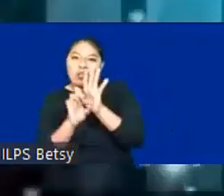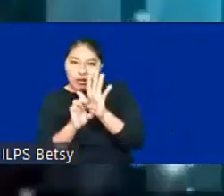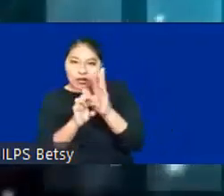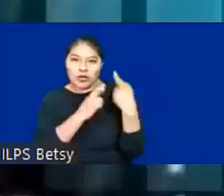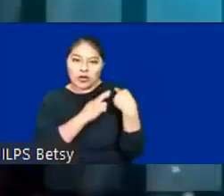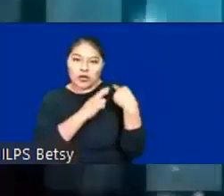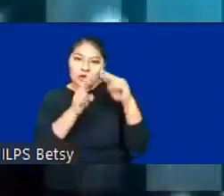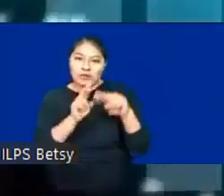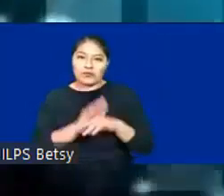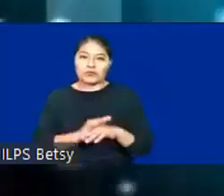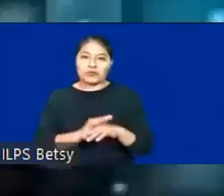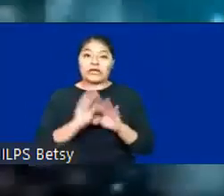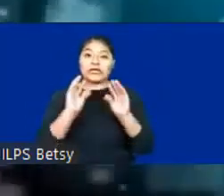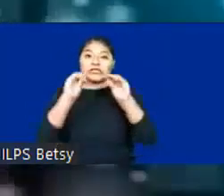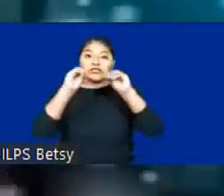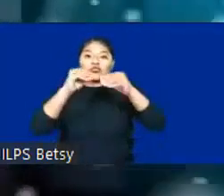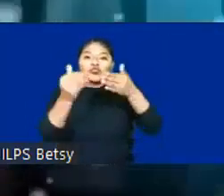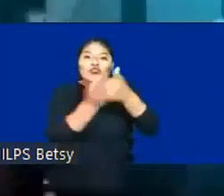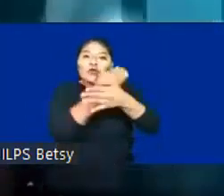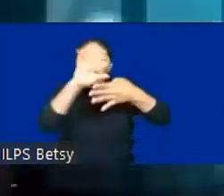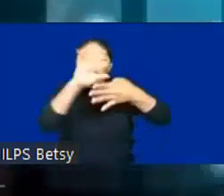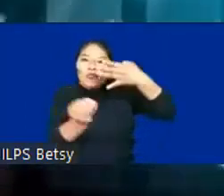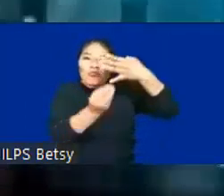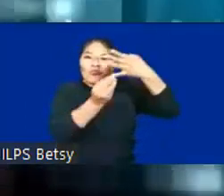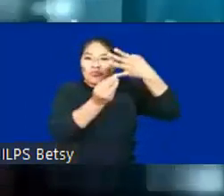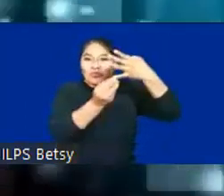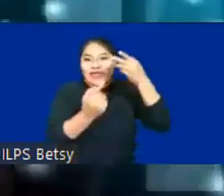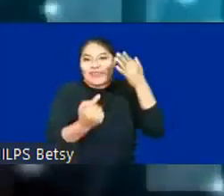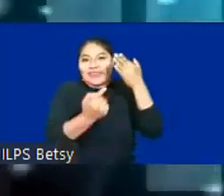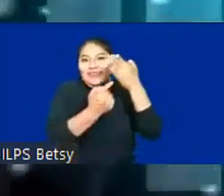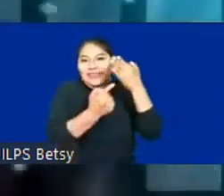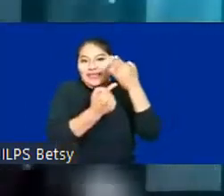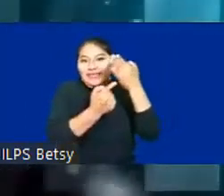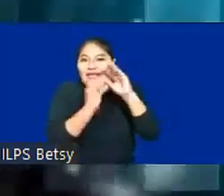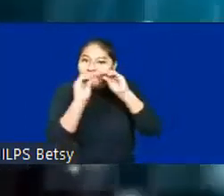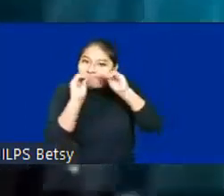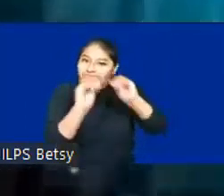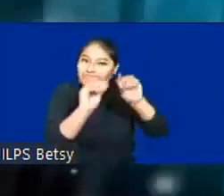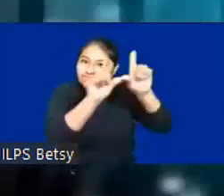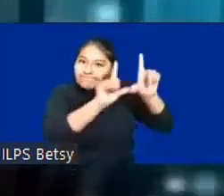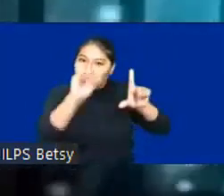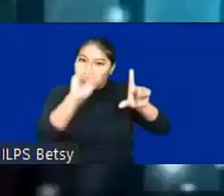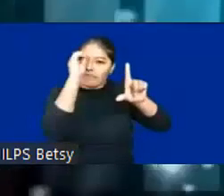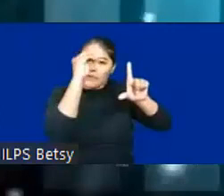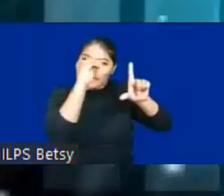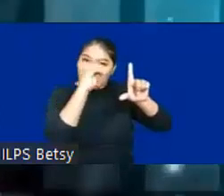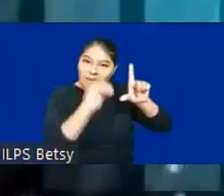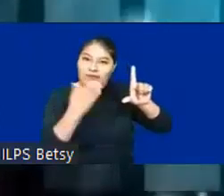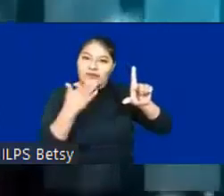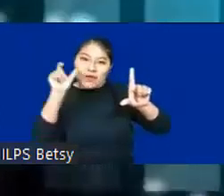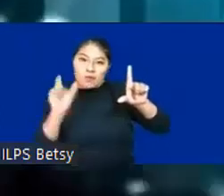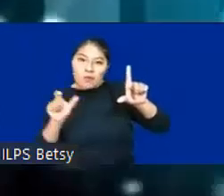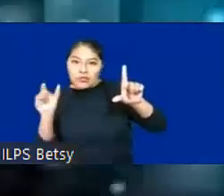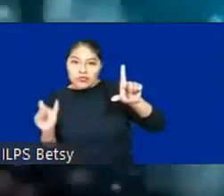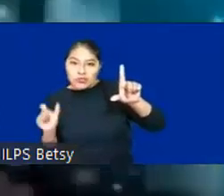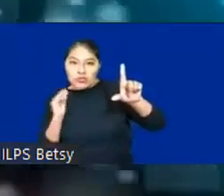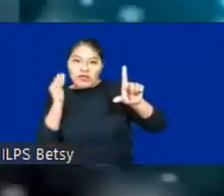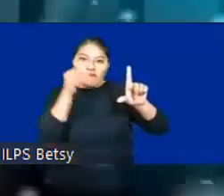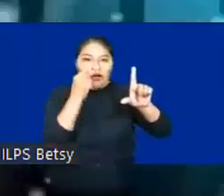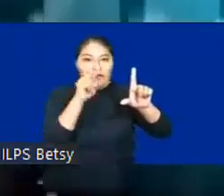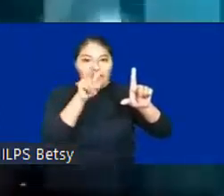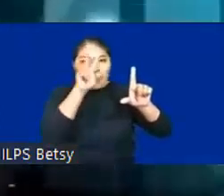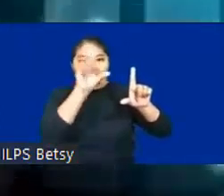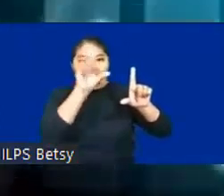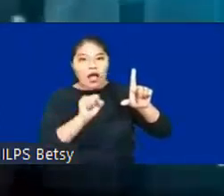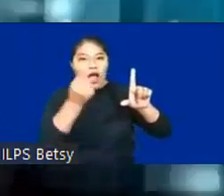digitales seguros, innovadores, y también a la mejora y la regulación de los procesos institucionales, ¿no? El tema de optimización